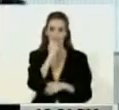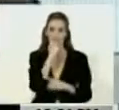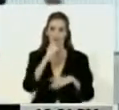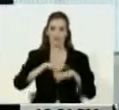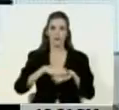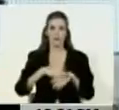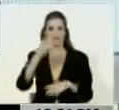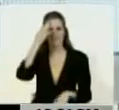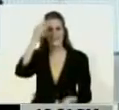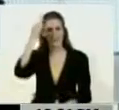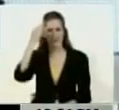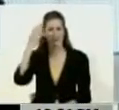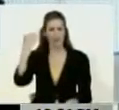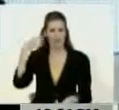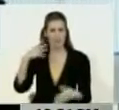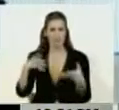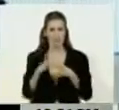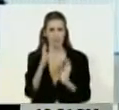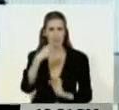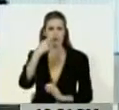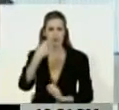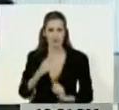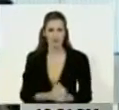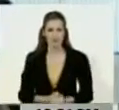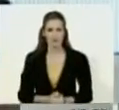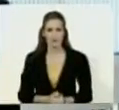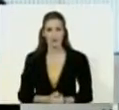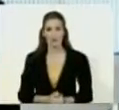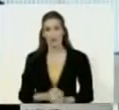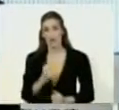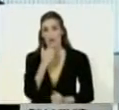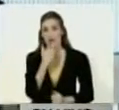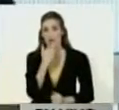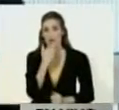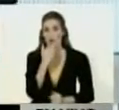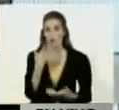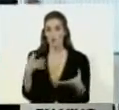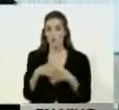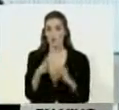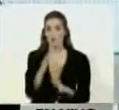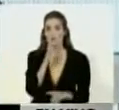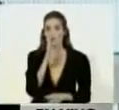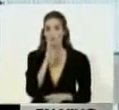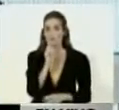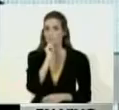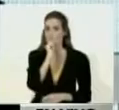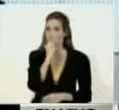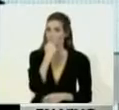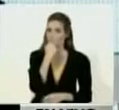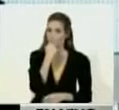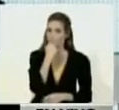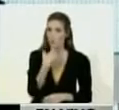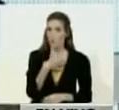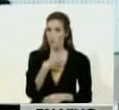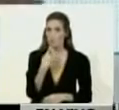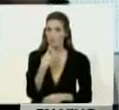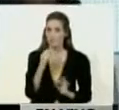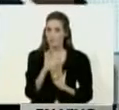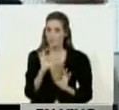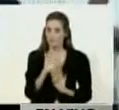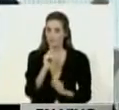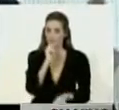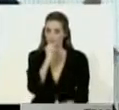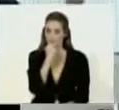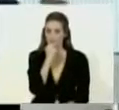de las exigencias de esa militancia, ¿no? Era un partido todavía en la clandestinidad.